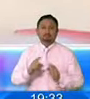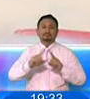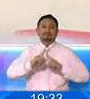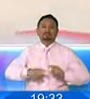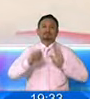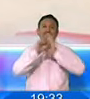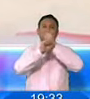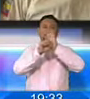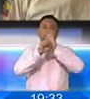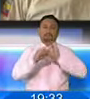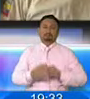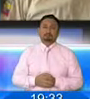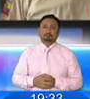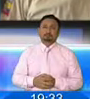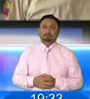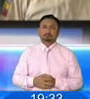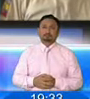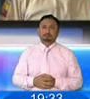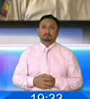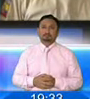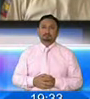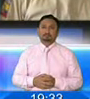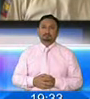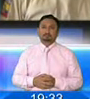diferentes logotipos. Nos da la